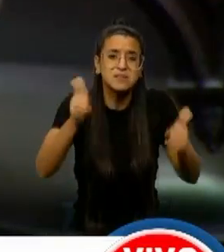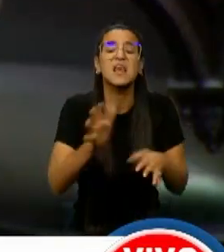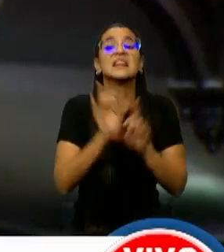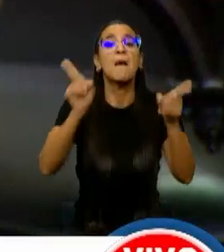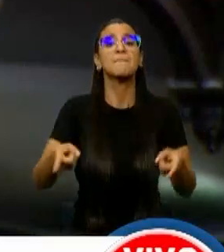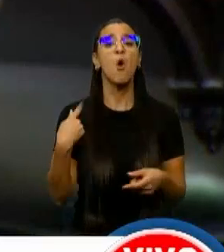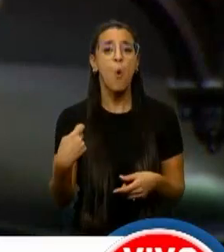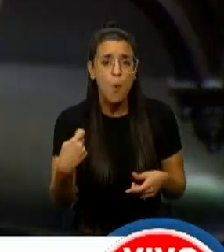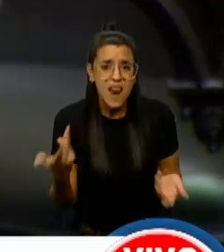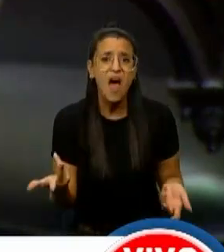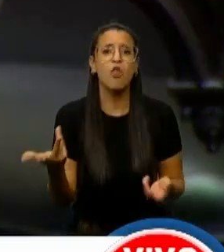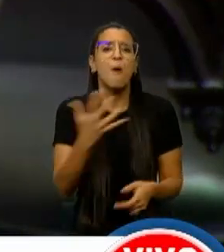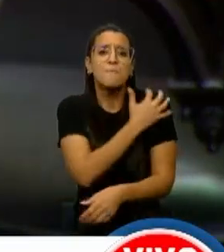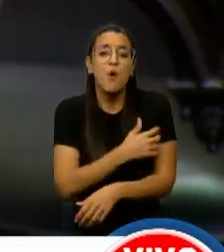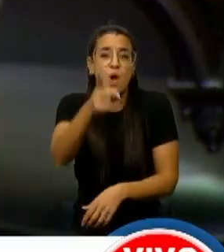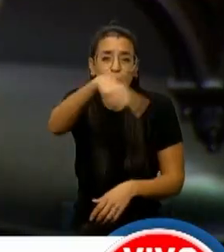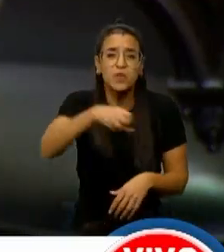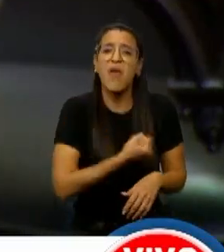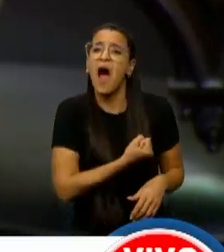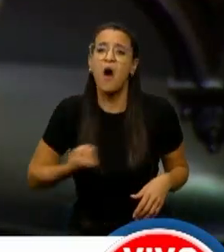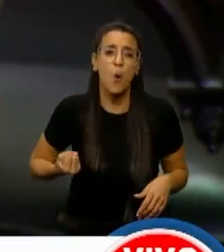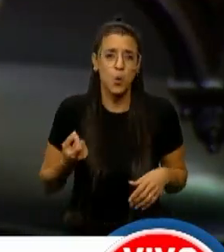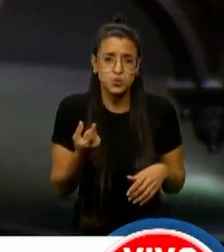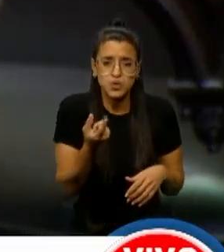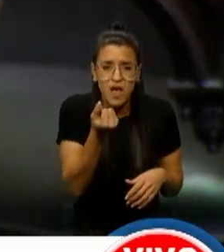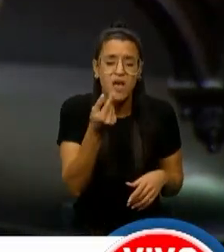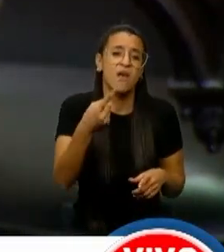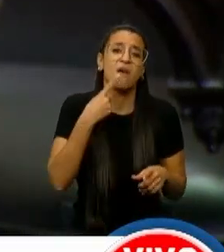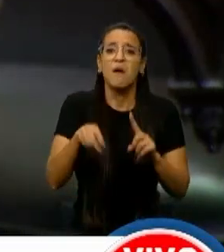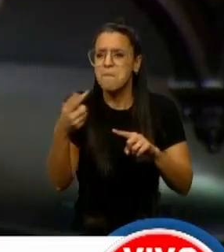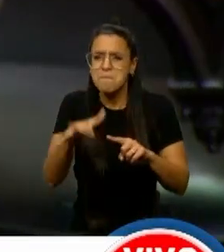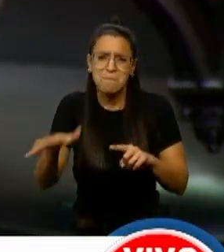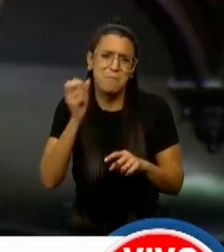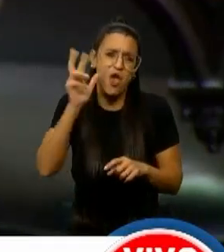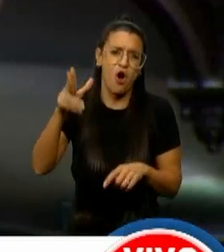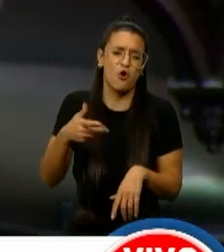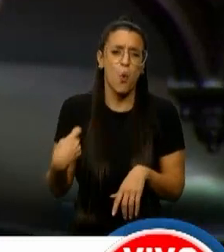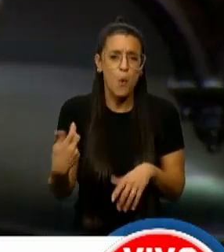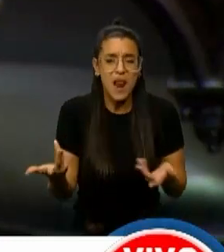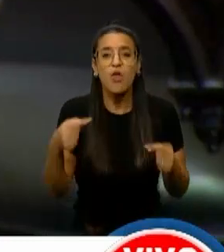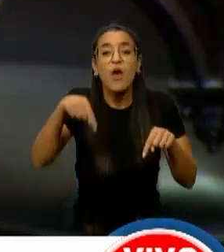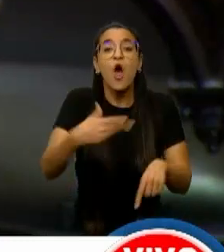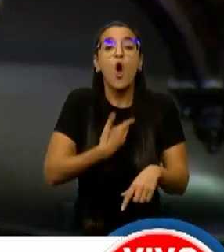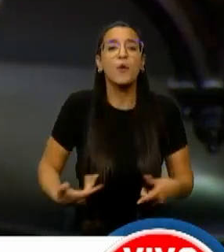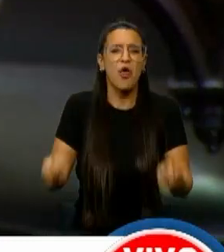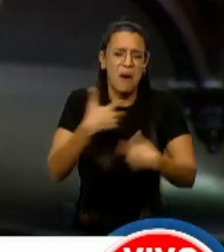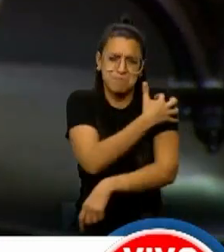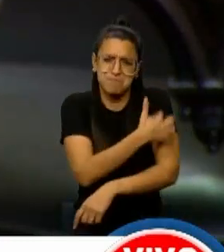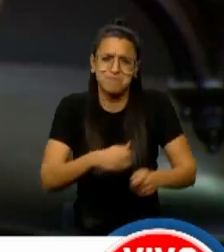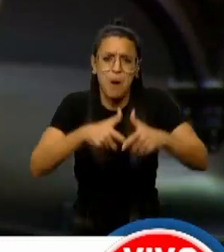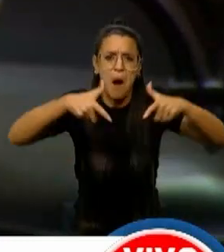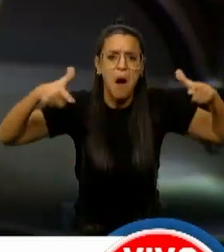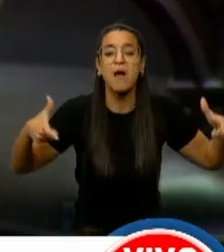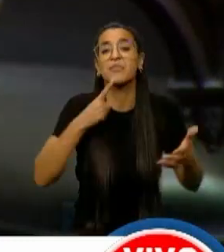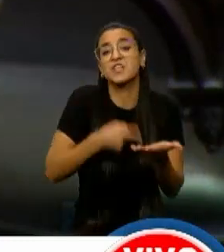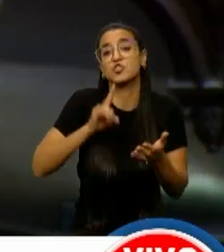los jubilados, a los que ustedes ajustaron más que a ningún otro sector. Este gobierno nos empobreció con sus